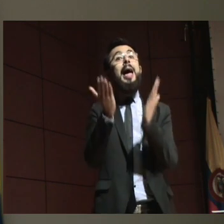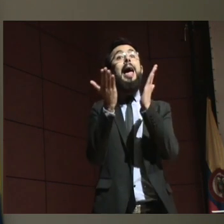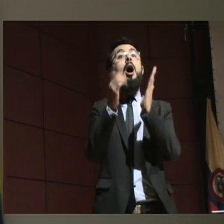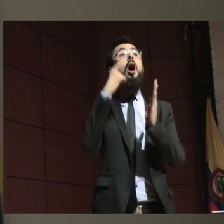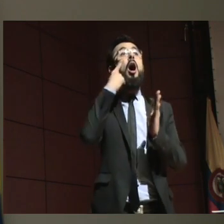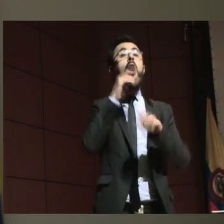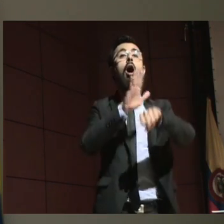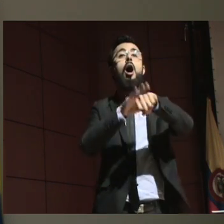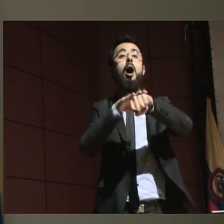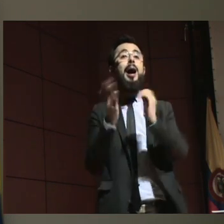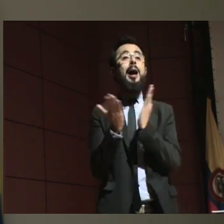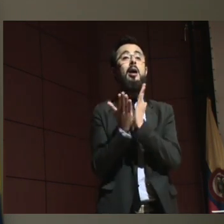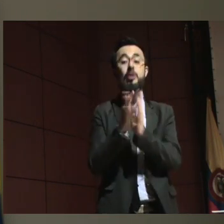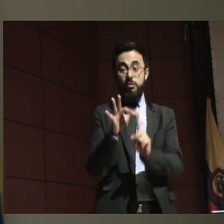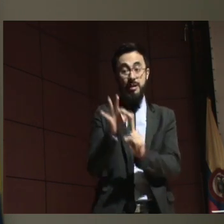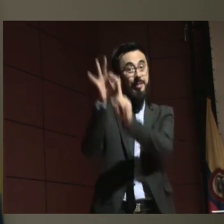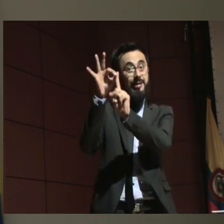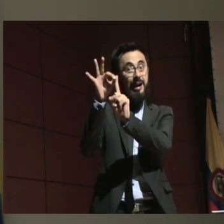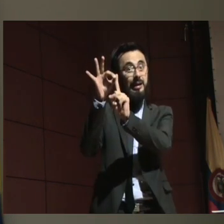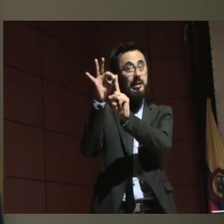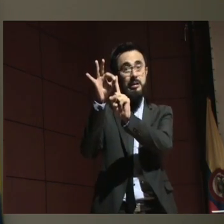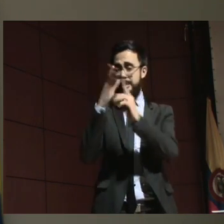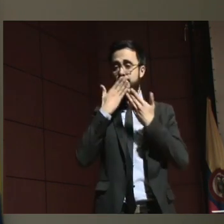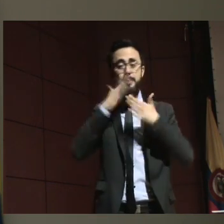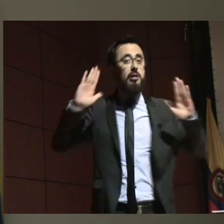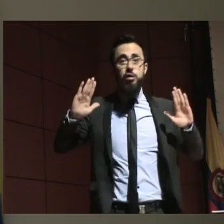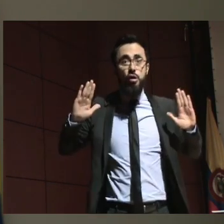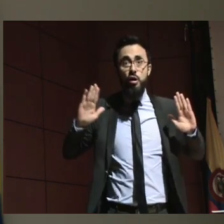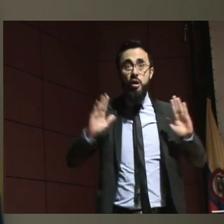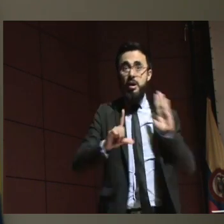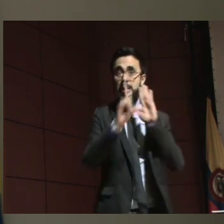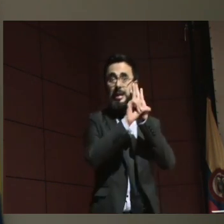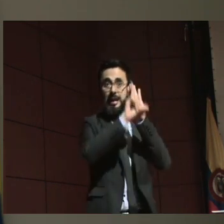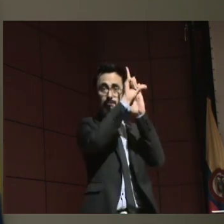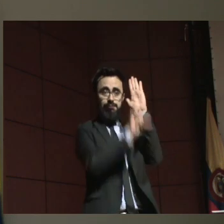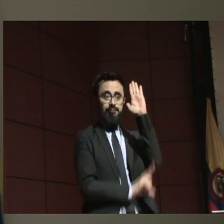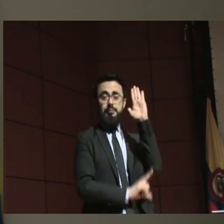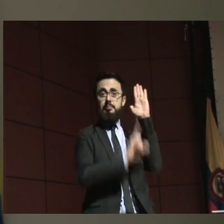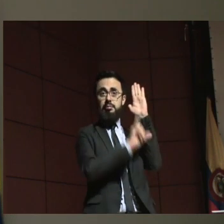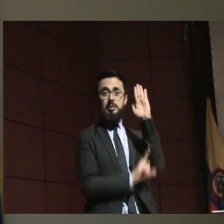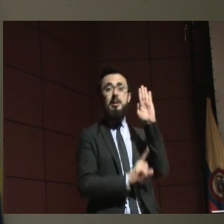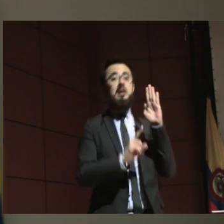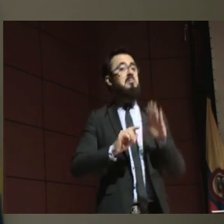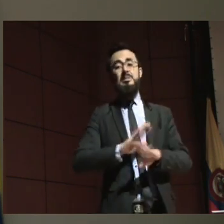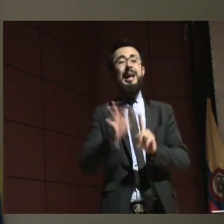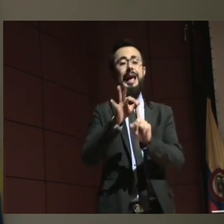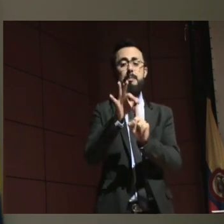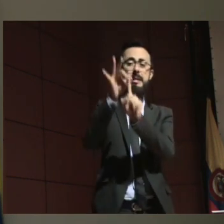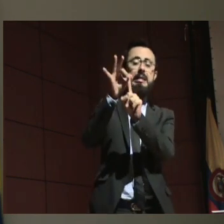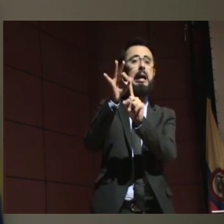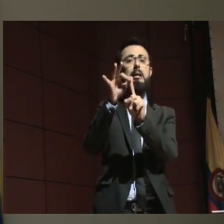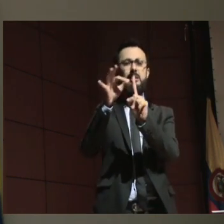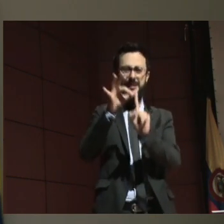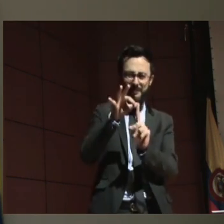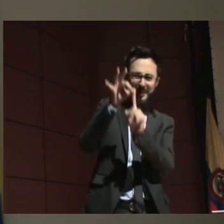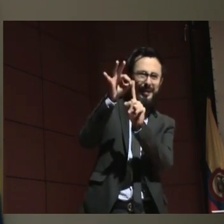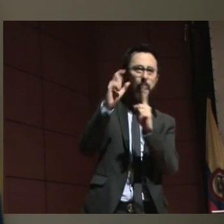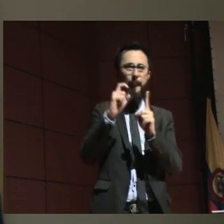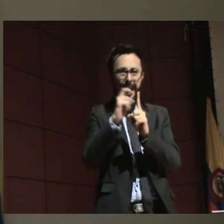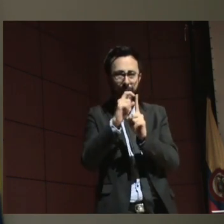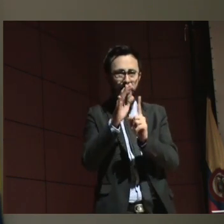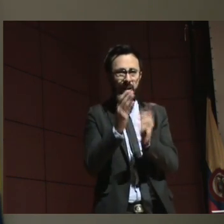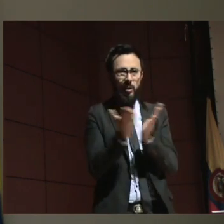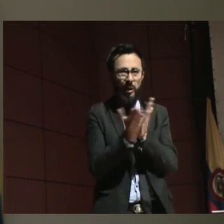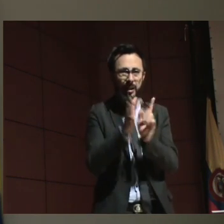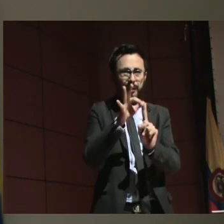mandada a recoger, está proscrita del ordenamiento jurídico colombiano. Y vean el uso y el efecto de esa palabra también, la palabra especial. ¿A qué referimos cuando